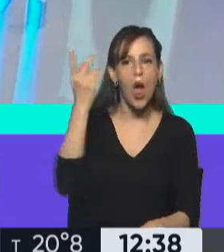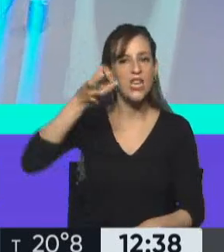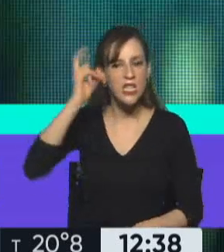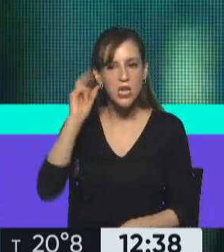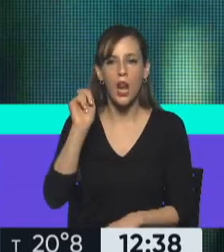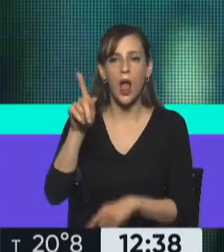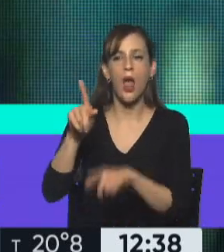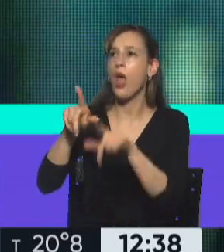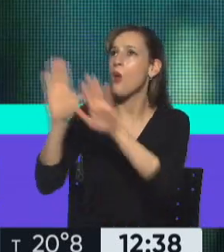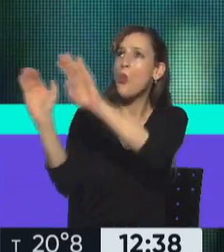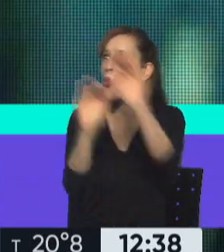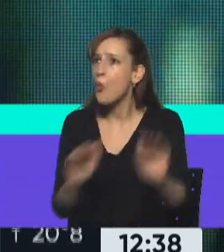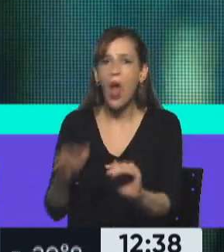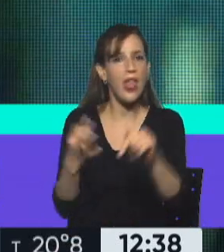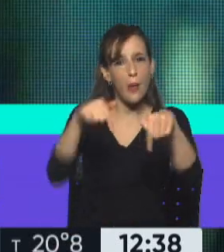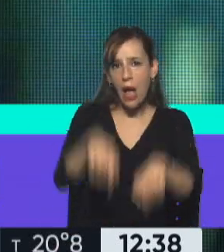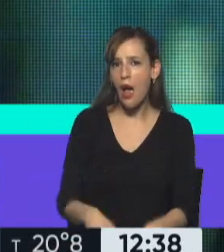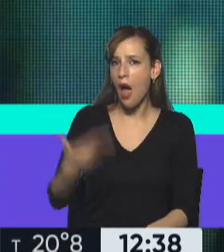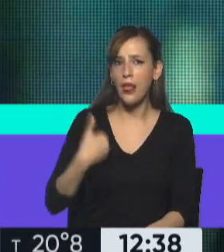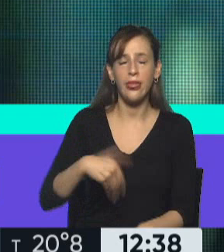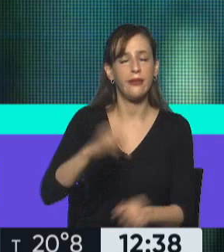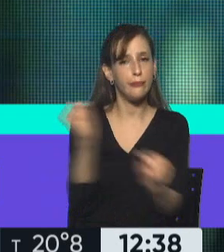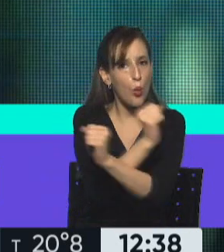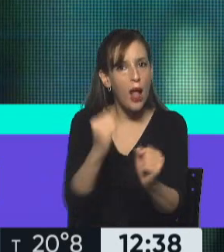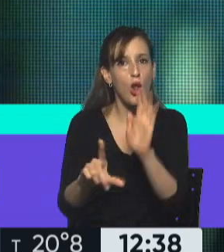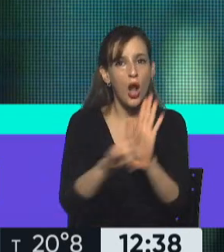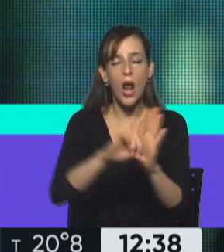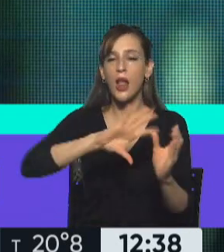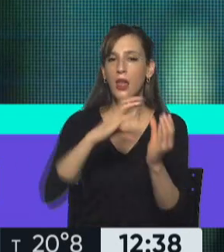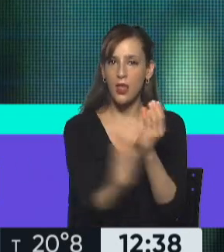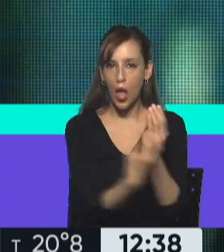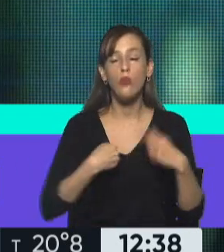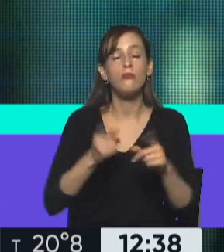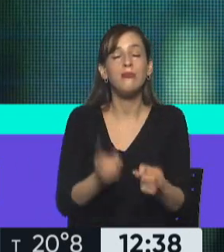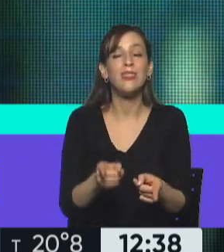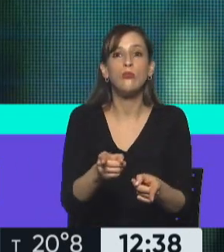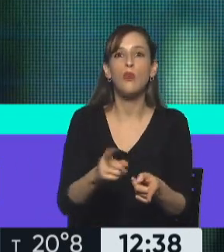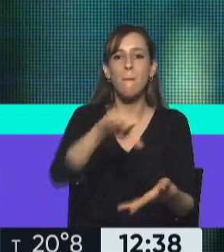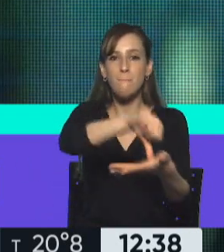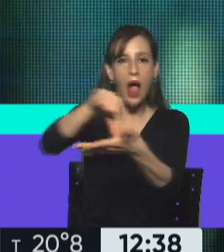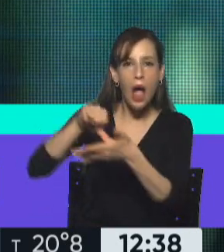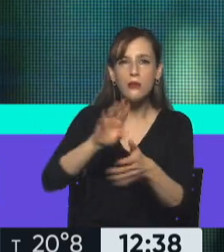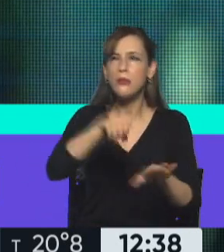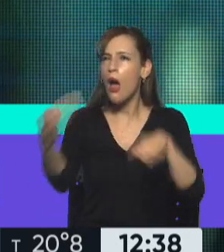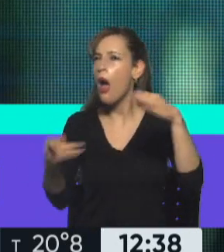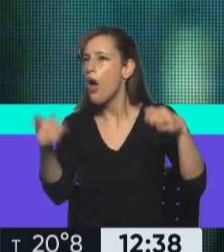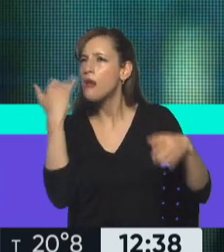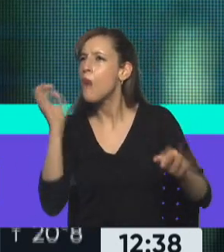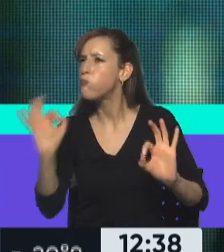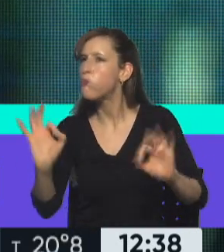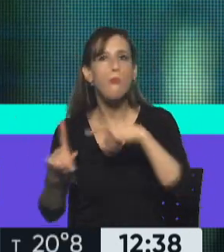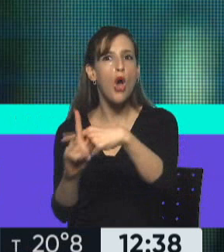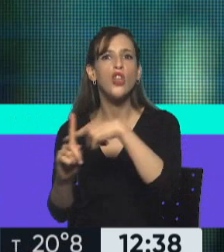y realmente es una ley que por los efectos que ha tenido en estos países que ya le implementaron son muy muy